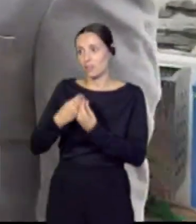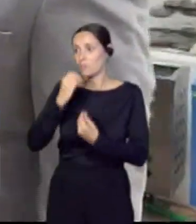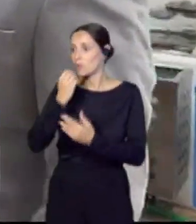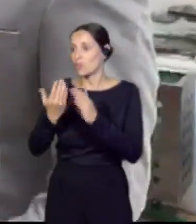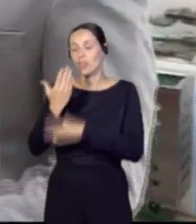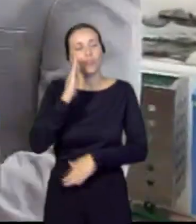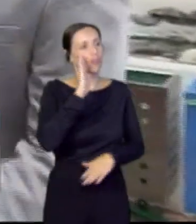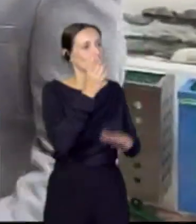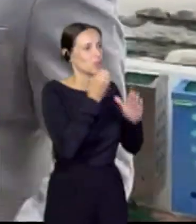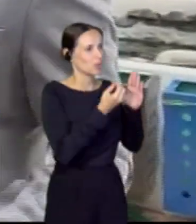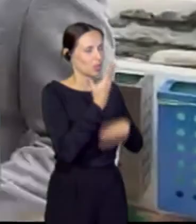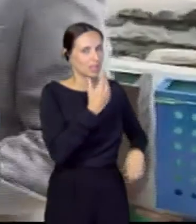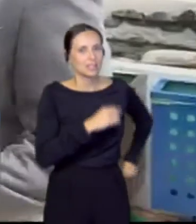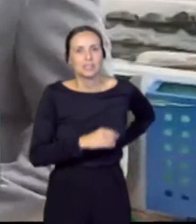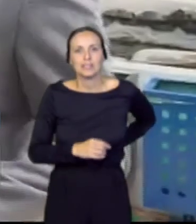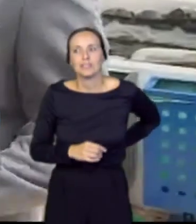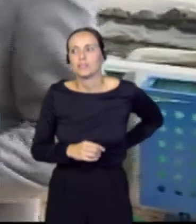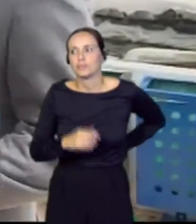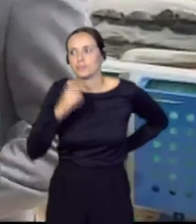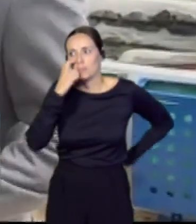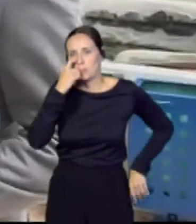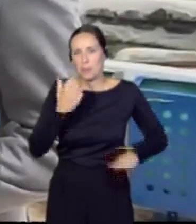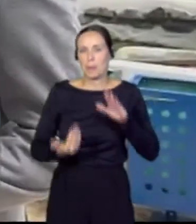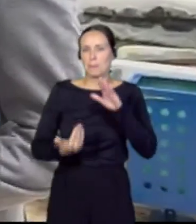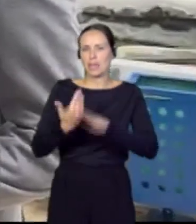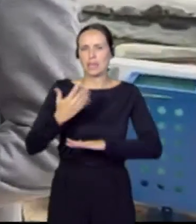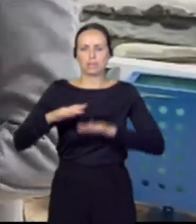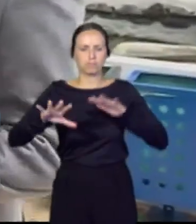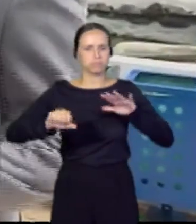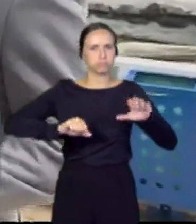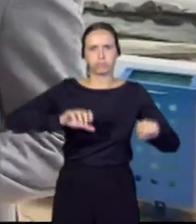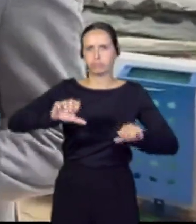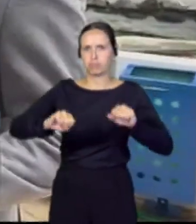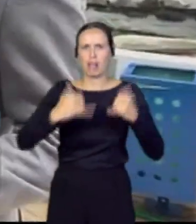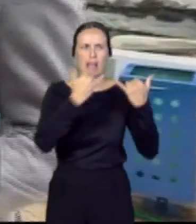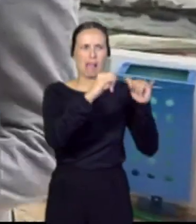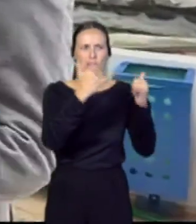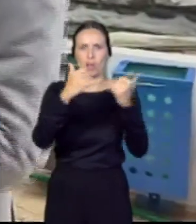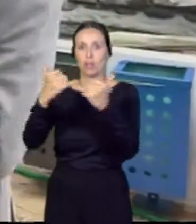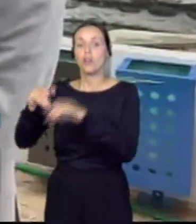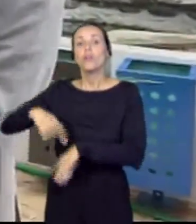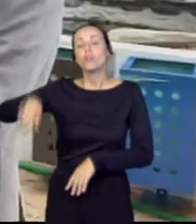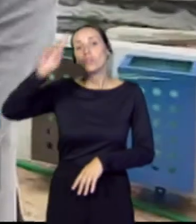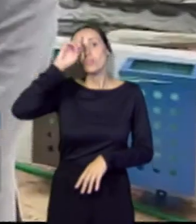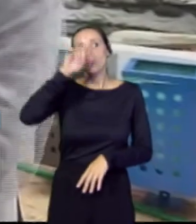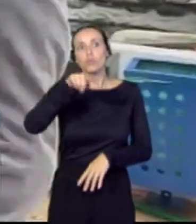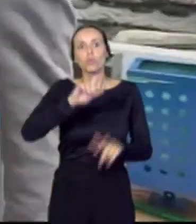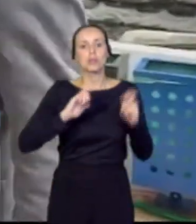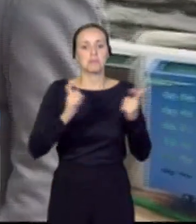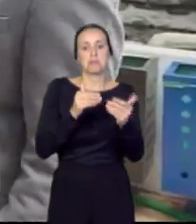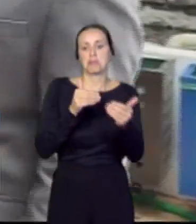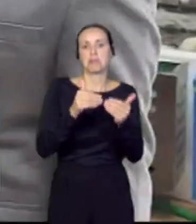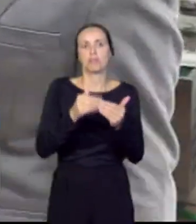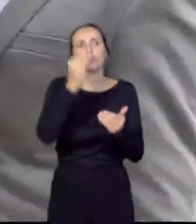días. La mañana es bastante ajetreada y muchos actos. No sé qué valoración hace de la reunión que vamos a tener ahora en muy